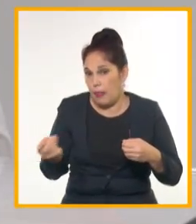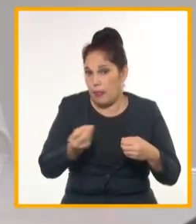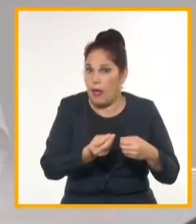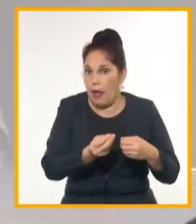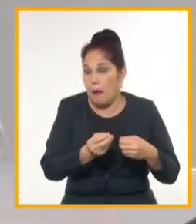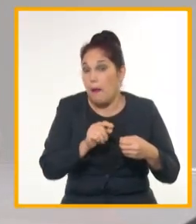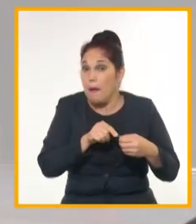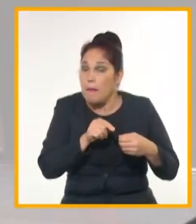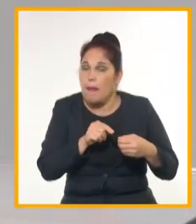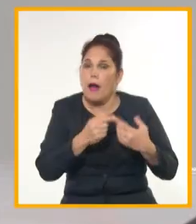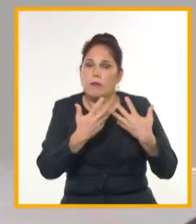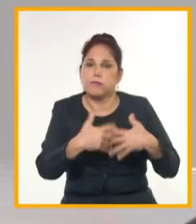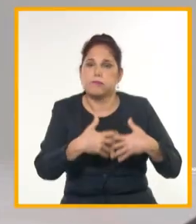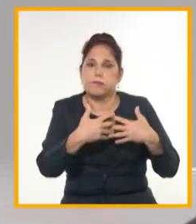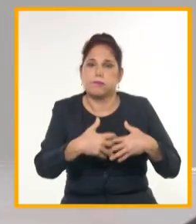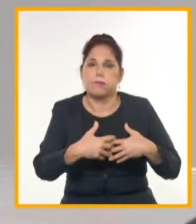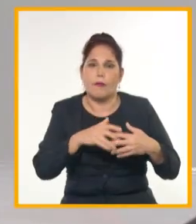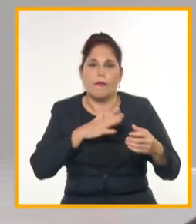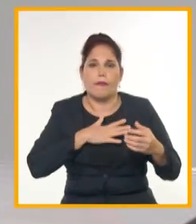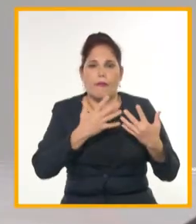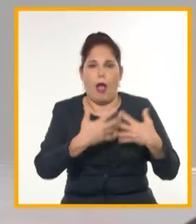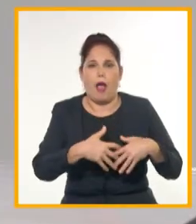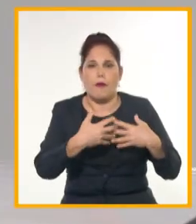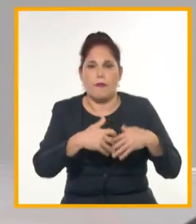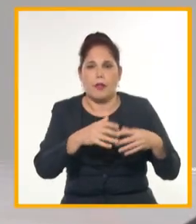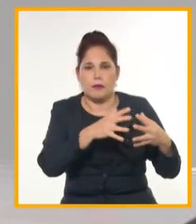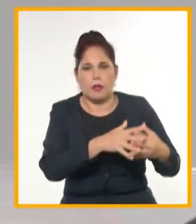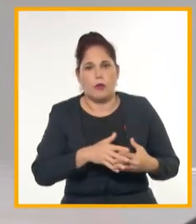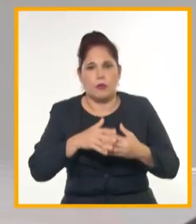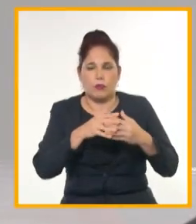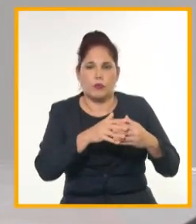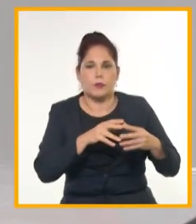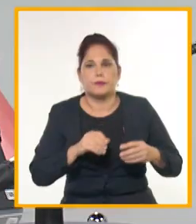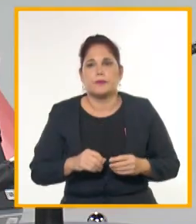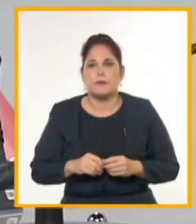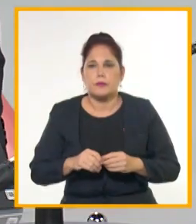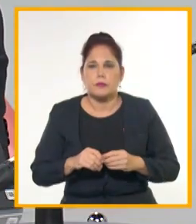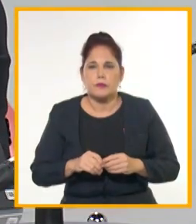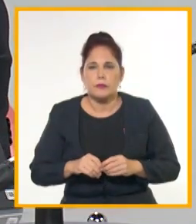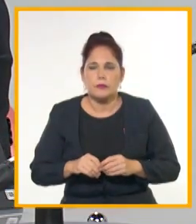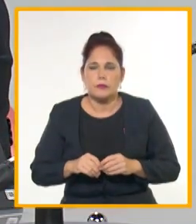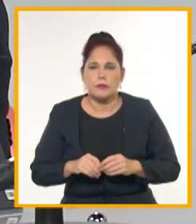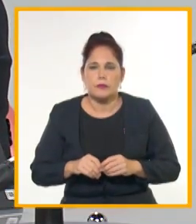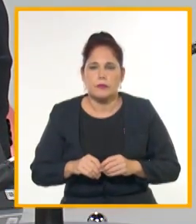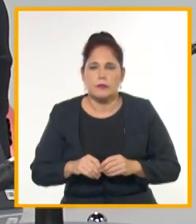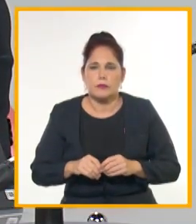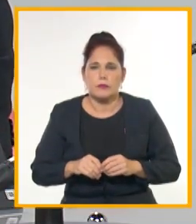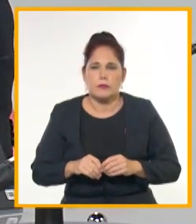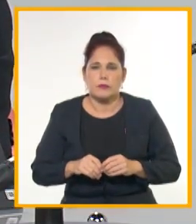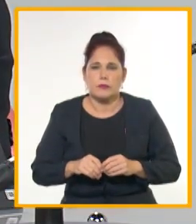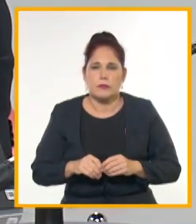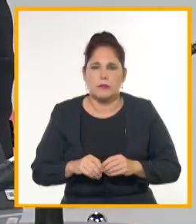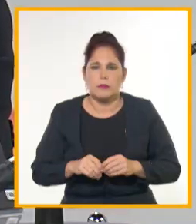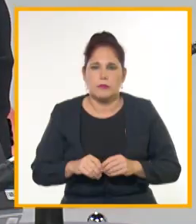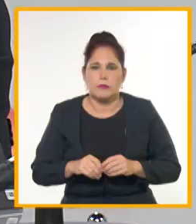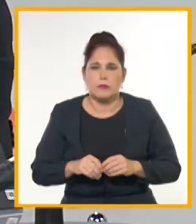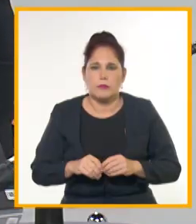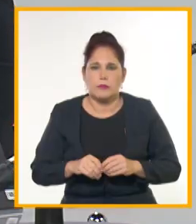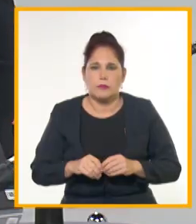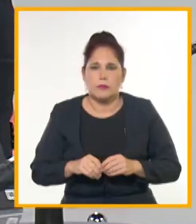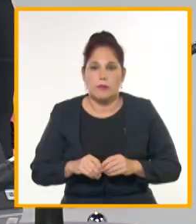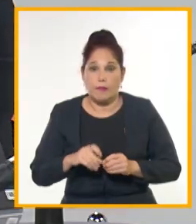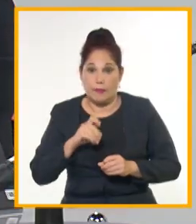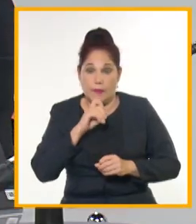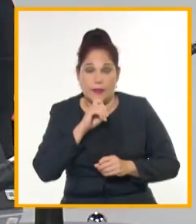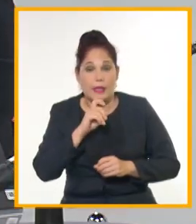la refinación. El asunto es, discúlpame, el asunto es que no es tan fácil, de hecho es muy difícil